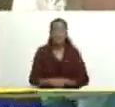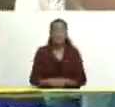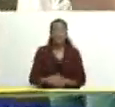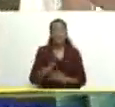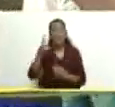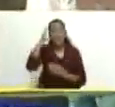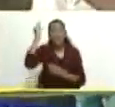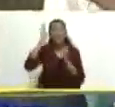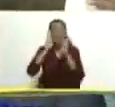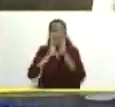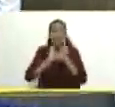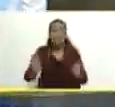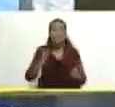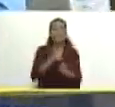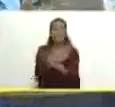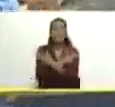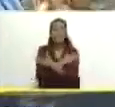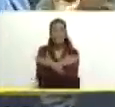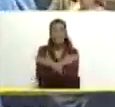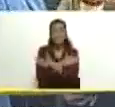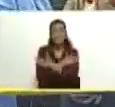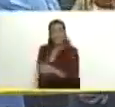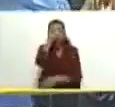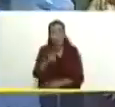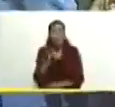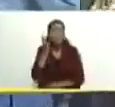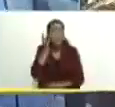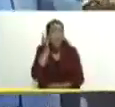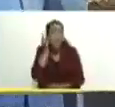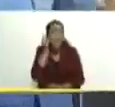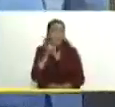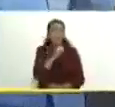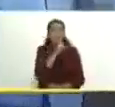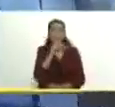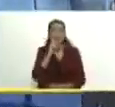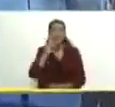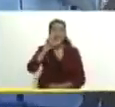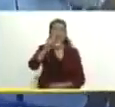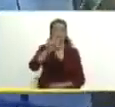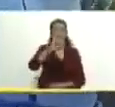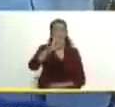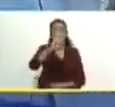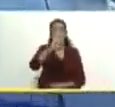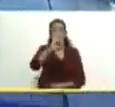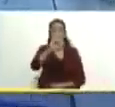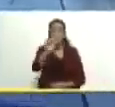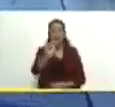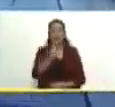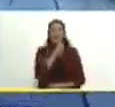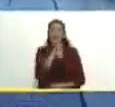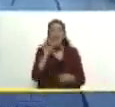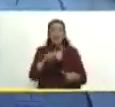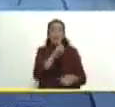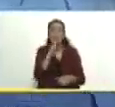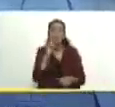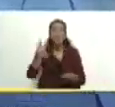me la bendiga. Te felicito, Livia. Livia Barrio, parece una canción, verán el nombre de una canción combativa. ¿Y tú te